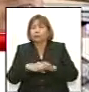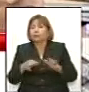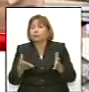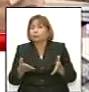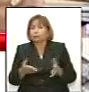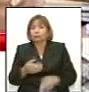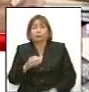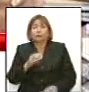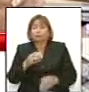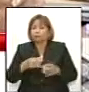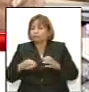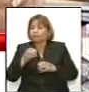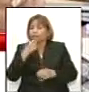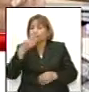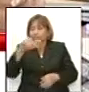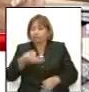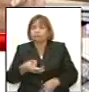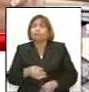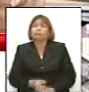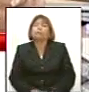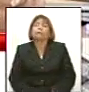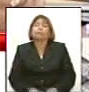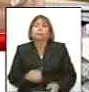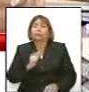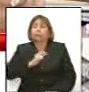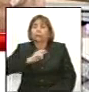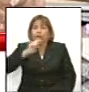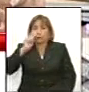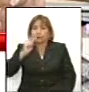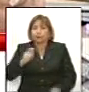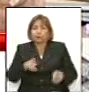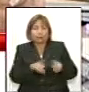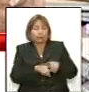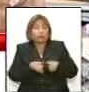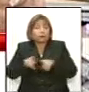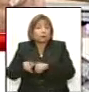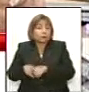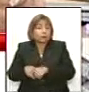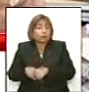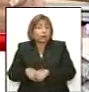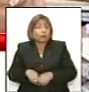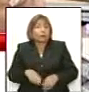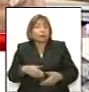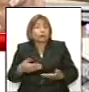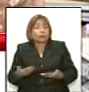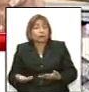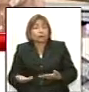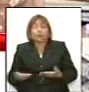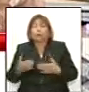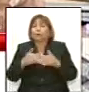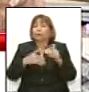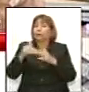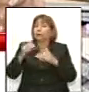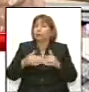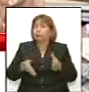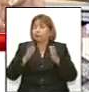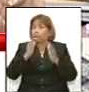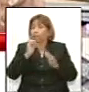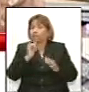emblemáticas se considere a Tumbes, tanto en la construcción de autopistas